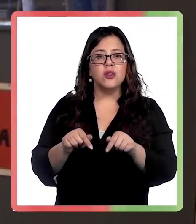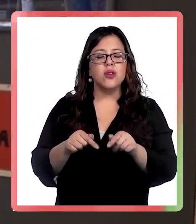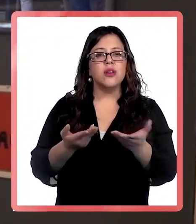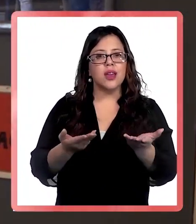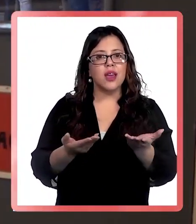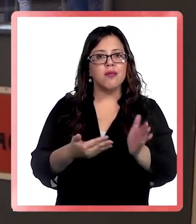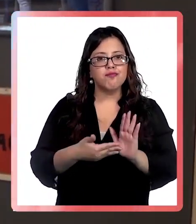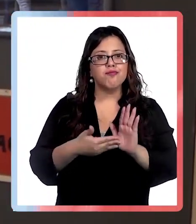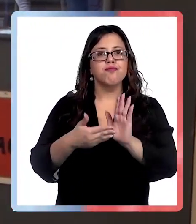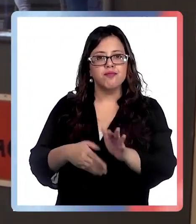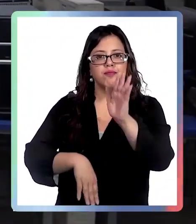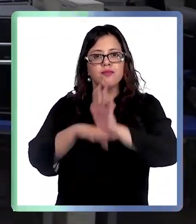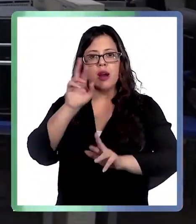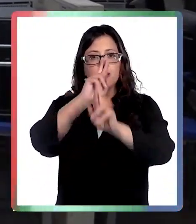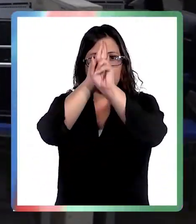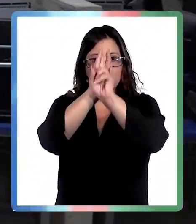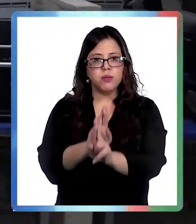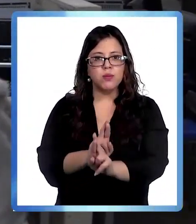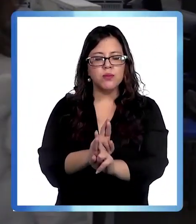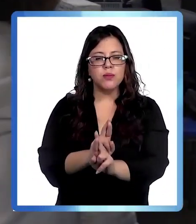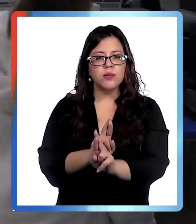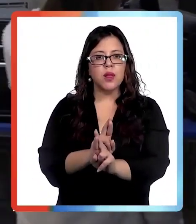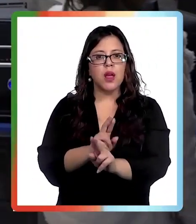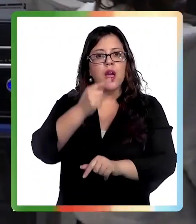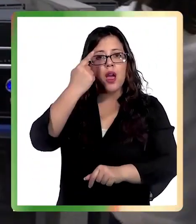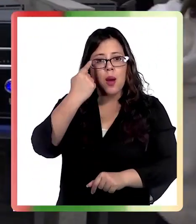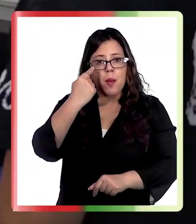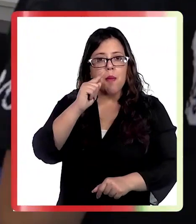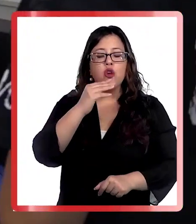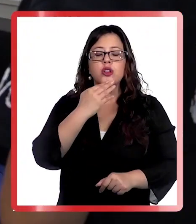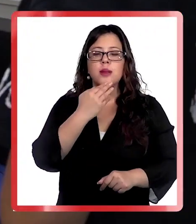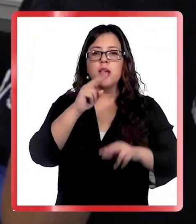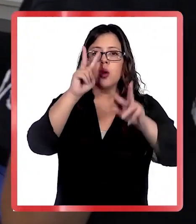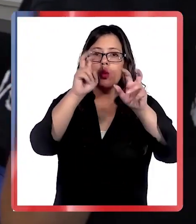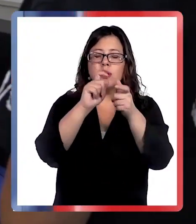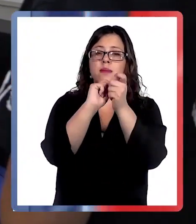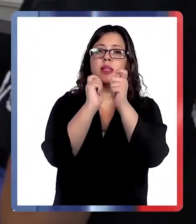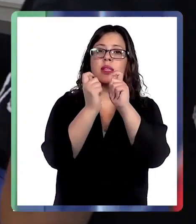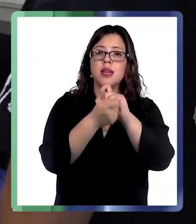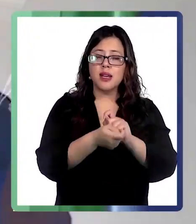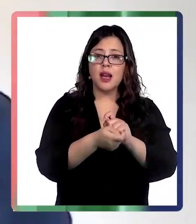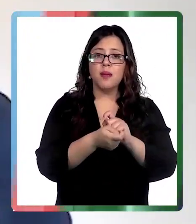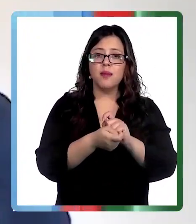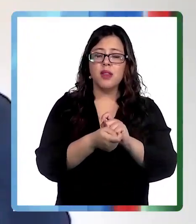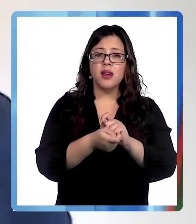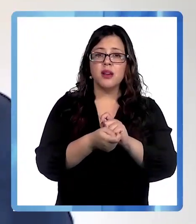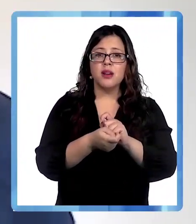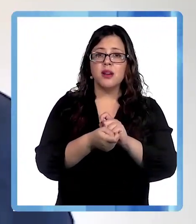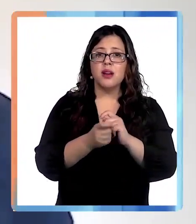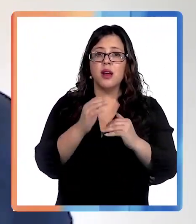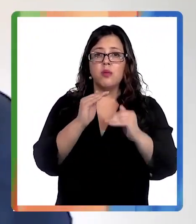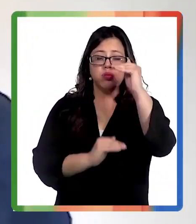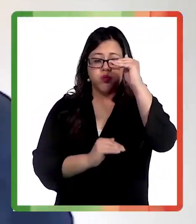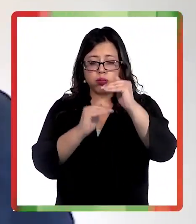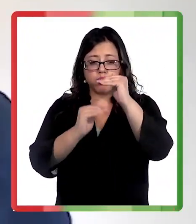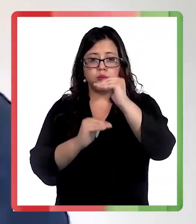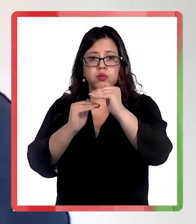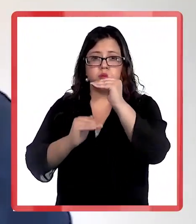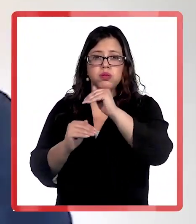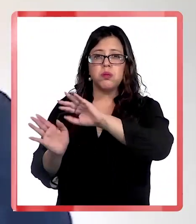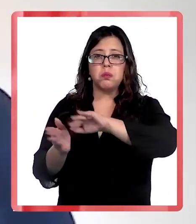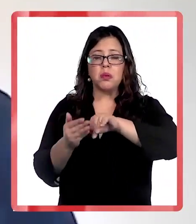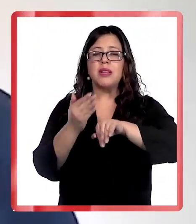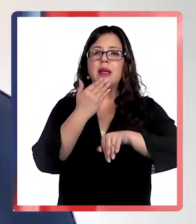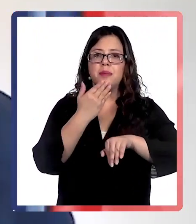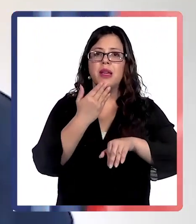luego también, como una variable en términos de la indiferencia, también aumenta bastante. O sea, es un dato bueno que hay un mayor reconocimiento de